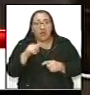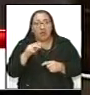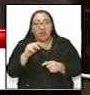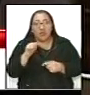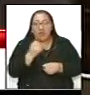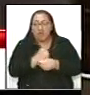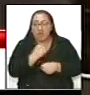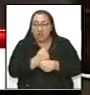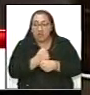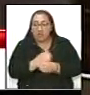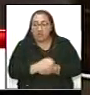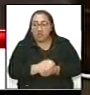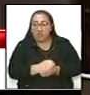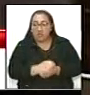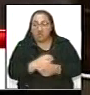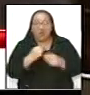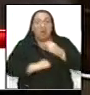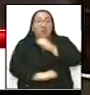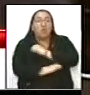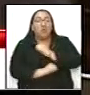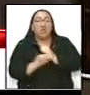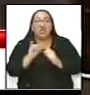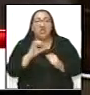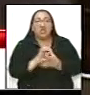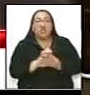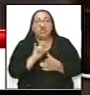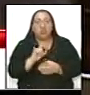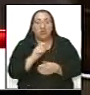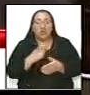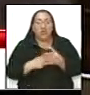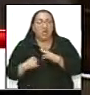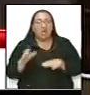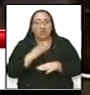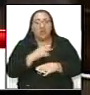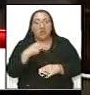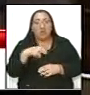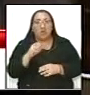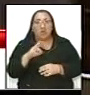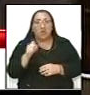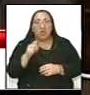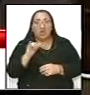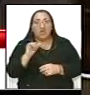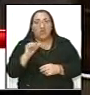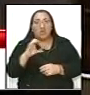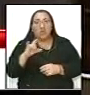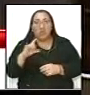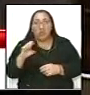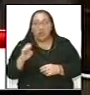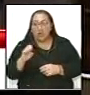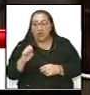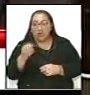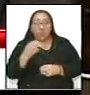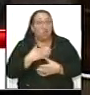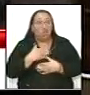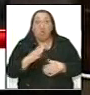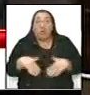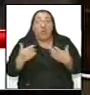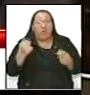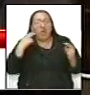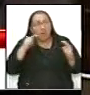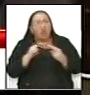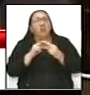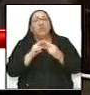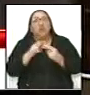el trabajo del puente de Ichu que hizo Nora Iscue, por ejemplo. No hubiésemos podido